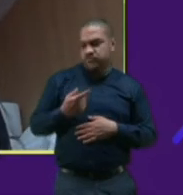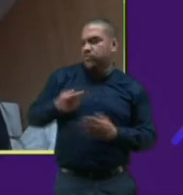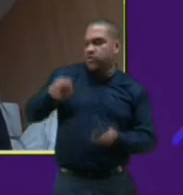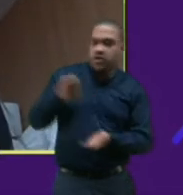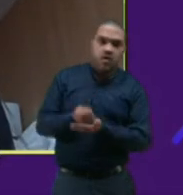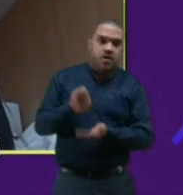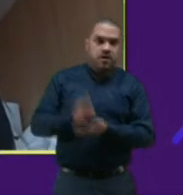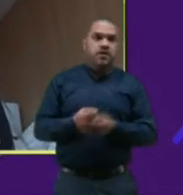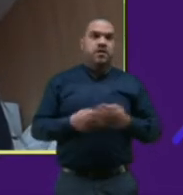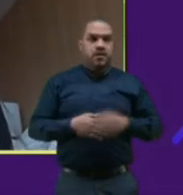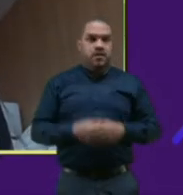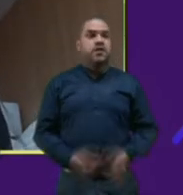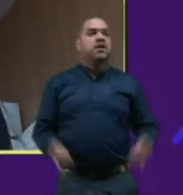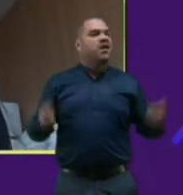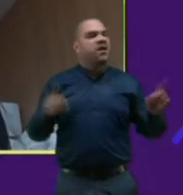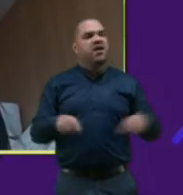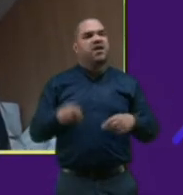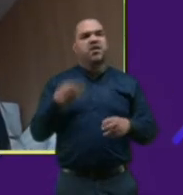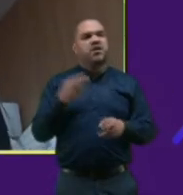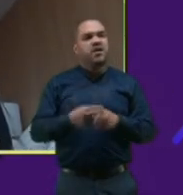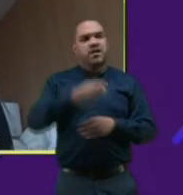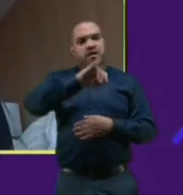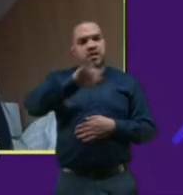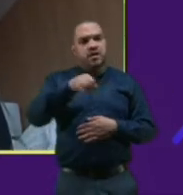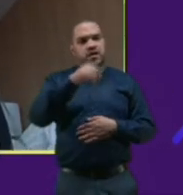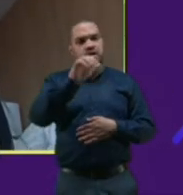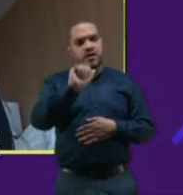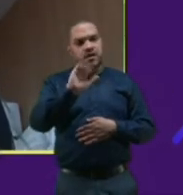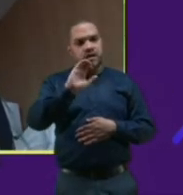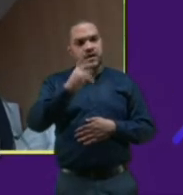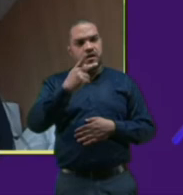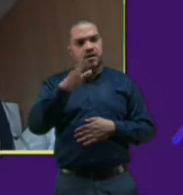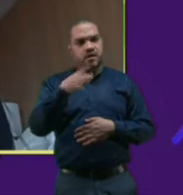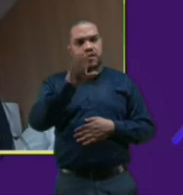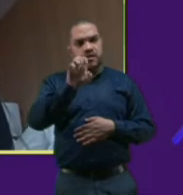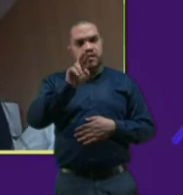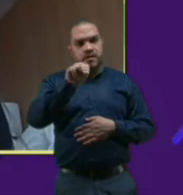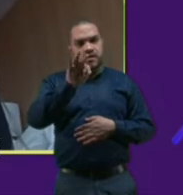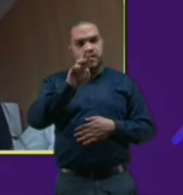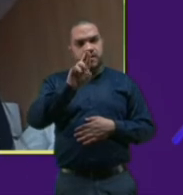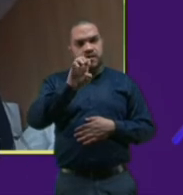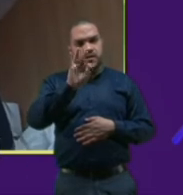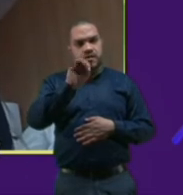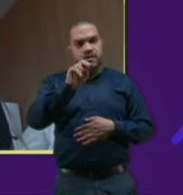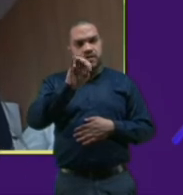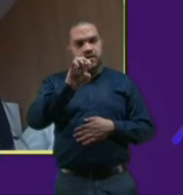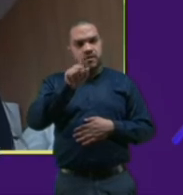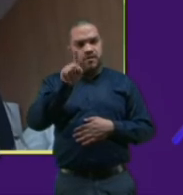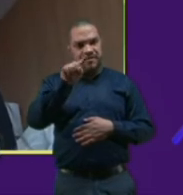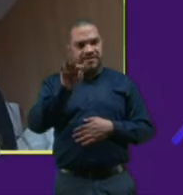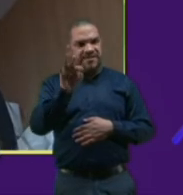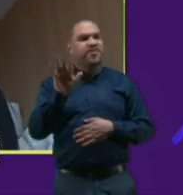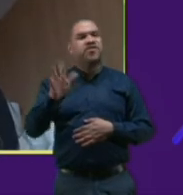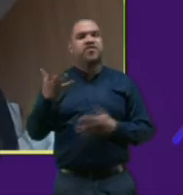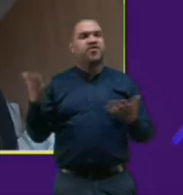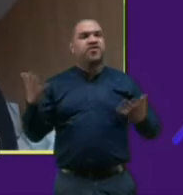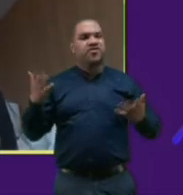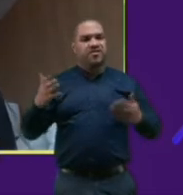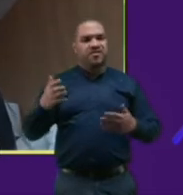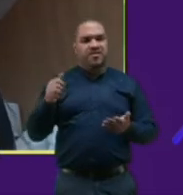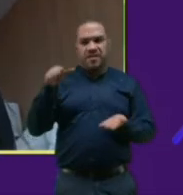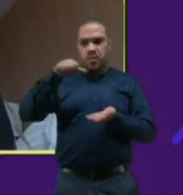llaman Jaguar Ventures. Son dos socios, pues, mexicanos. Cristóbal vive en Buenos Aires y Eric